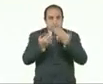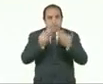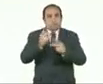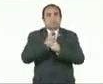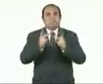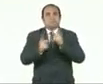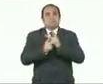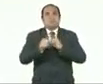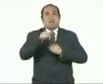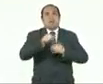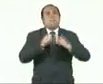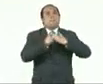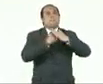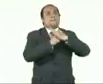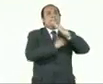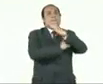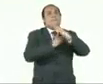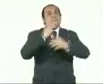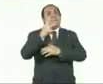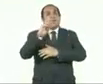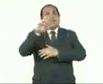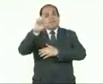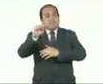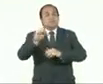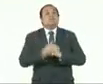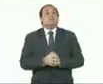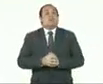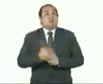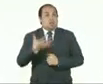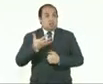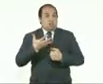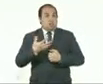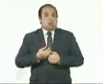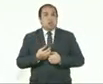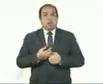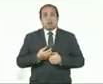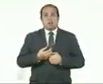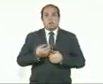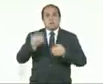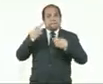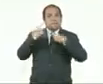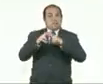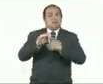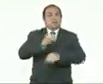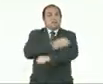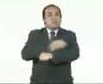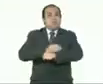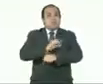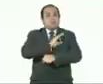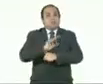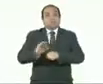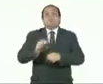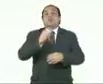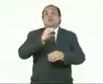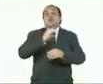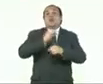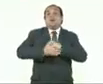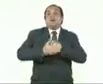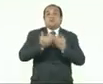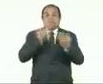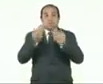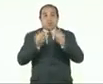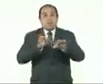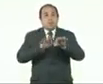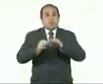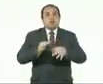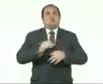la preparatoria y que haya tutores que los acompañen para que puedan terminar sus estudios, puedan tener un trabajo digno,